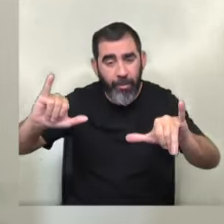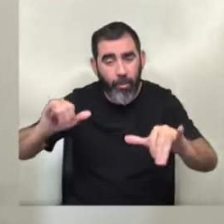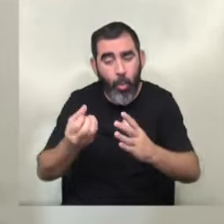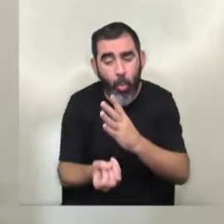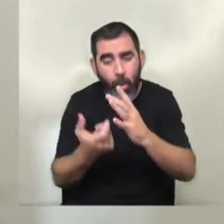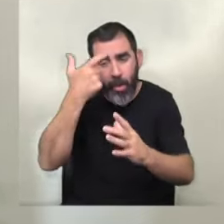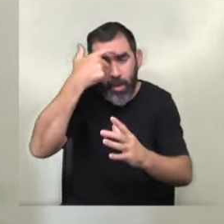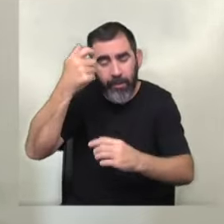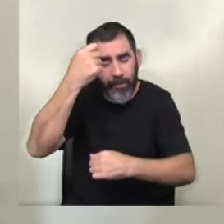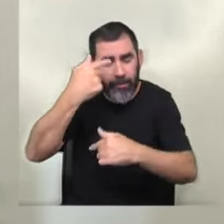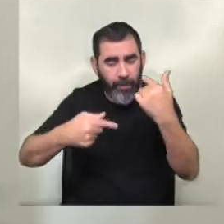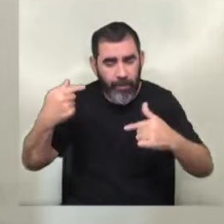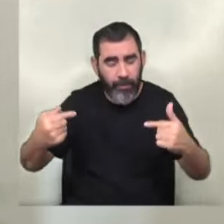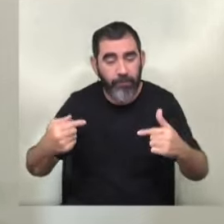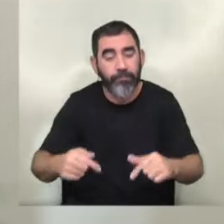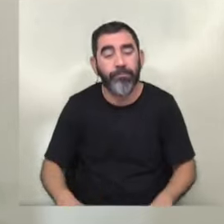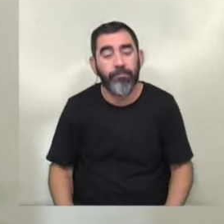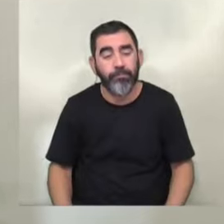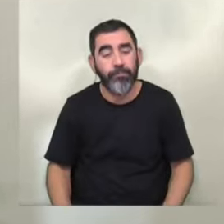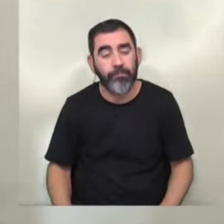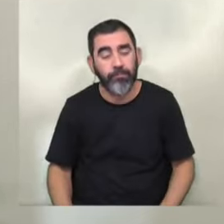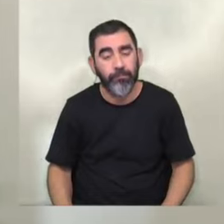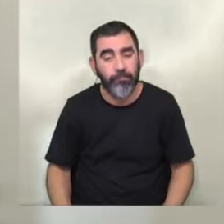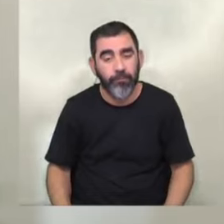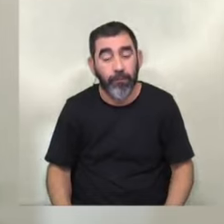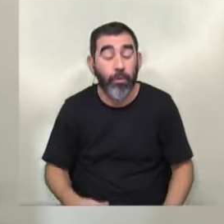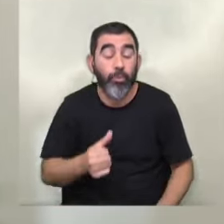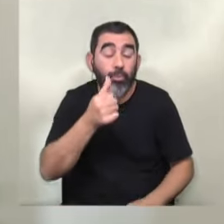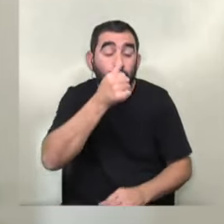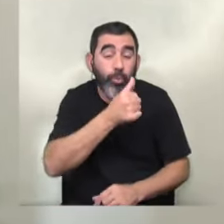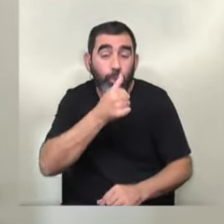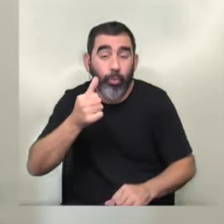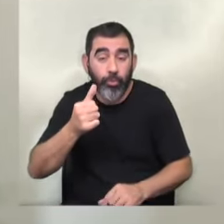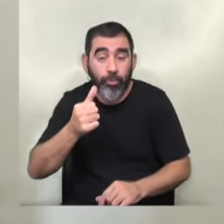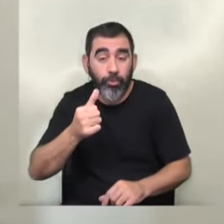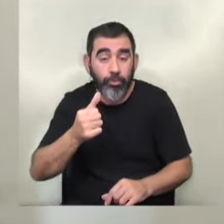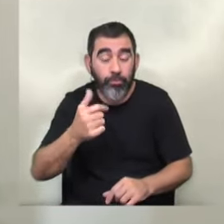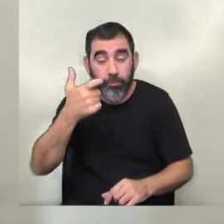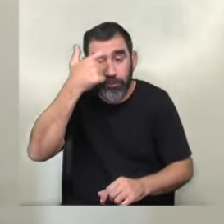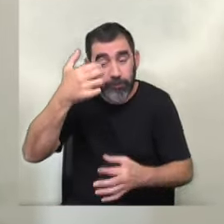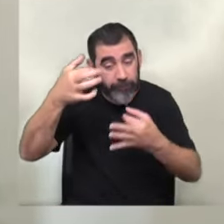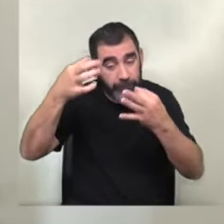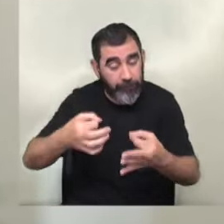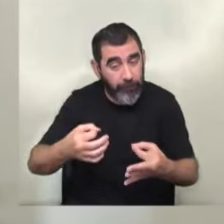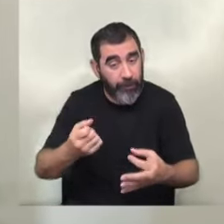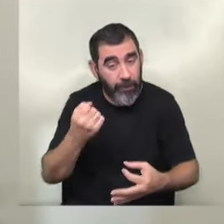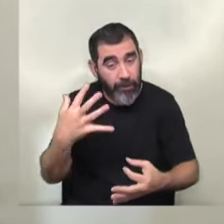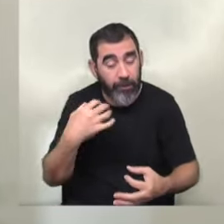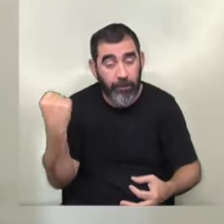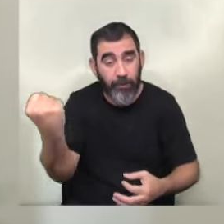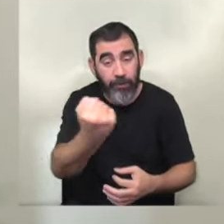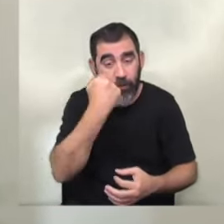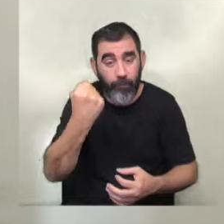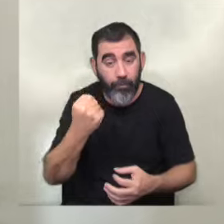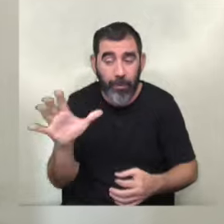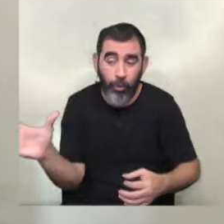nuevas técnicas, y eso hace que sea una alternativa con un peso científico importante para